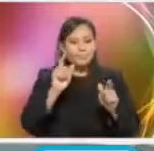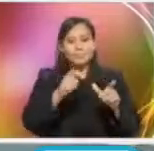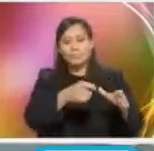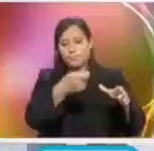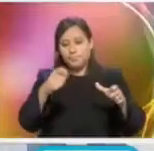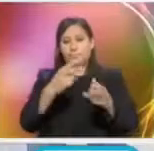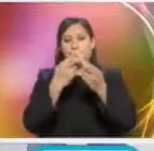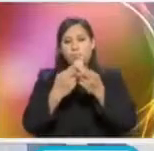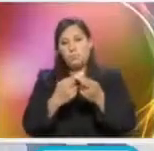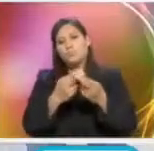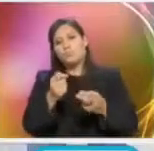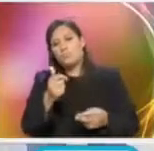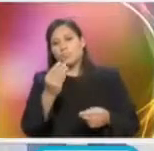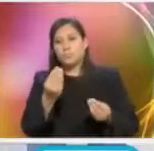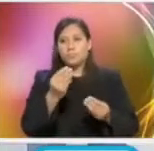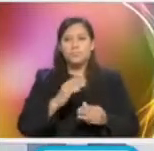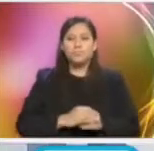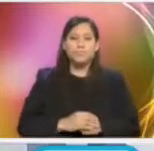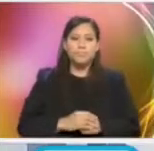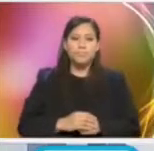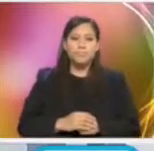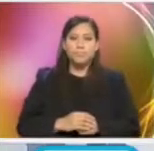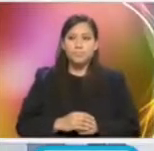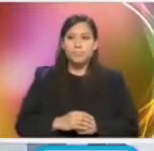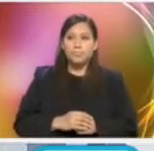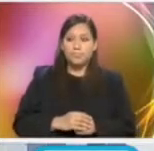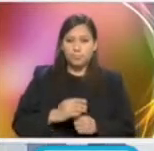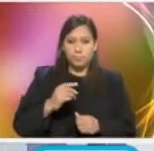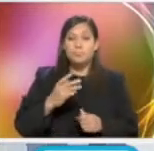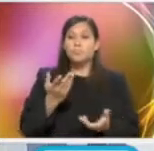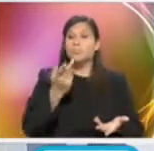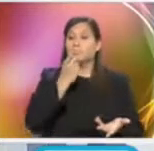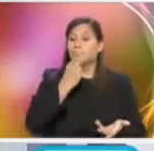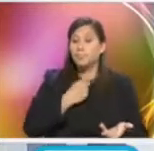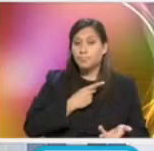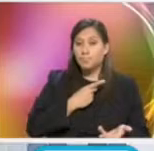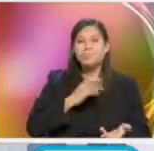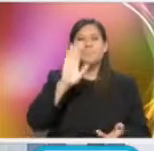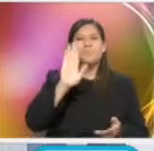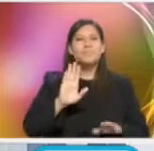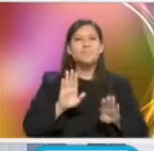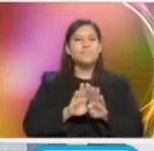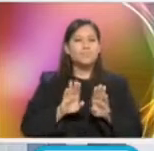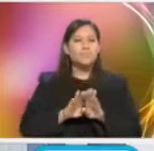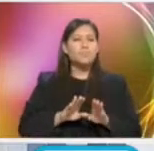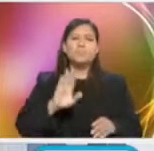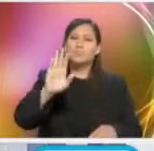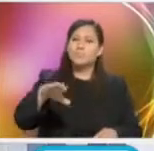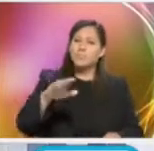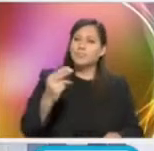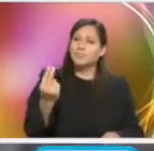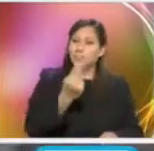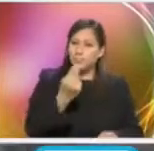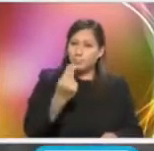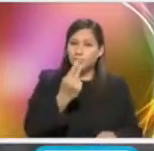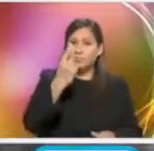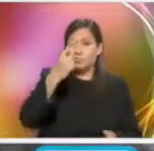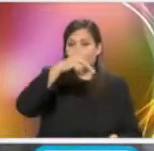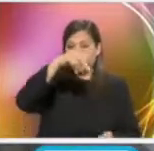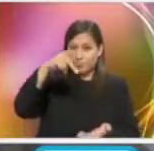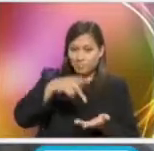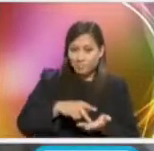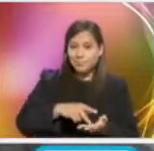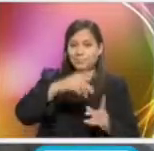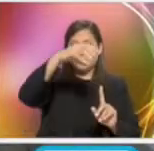¿Sí? Muy bien. Yo les recomiendo, dímelo, dime. Suena como, oye, vamos a necesitar 1 kilogramo